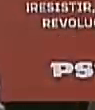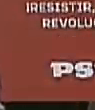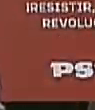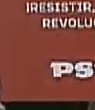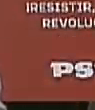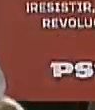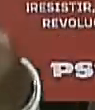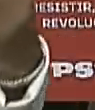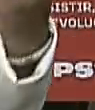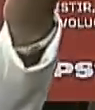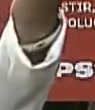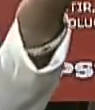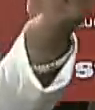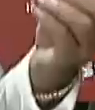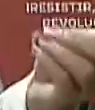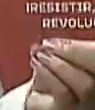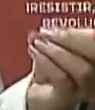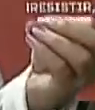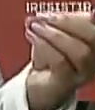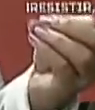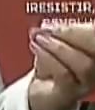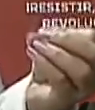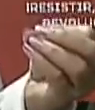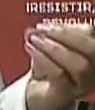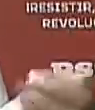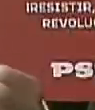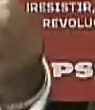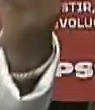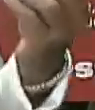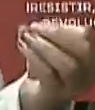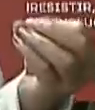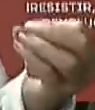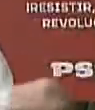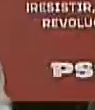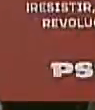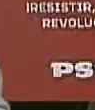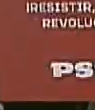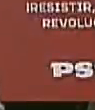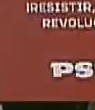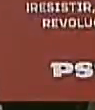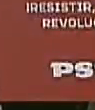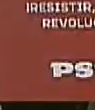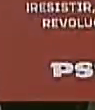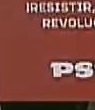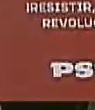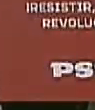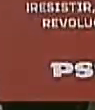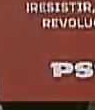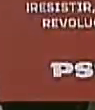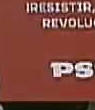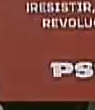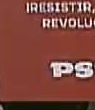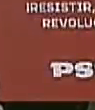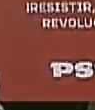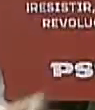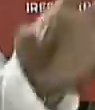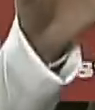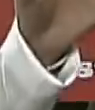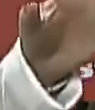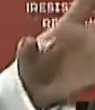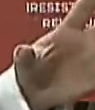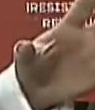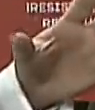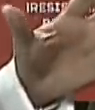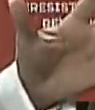a la gestión de gobierno, a impulsar los gobiernos populares y que justamente se resuelvan las necesidades más urgentes de la